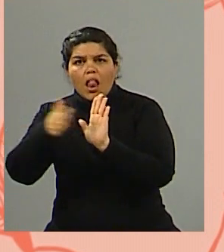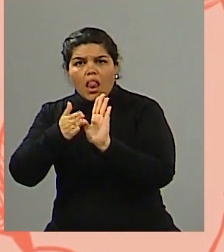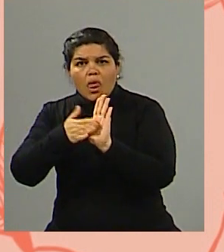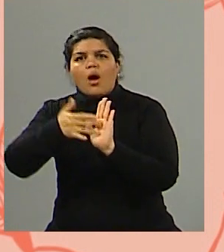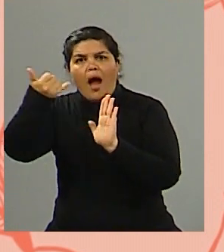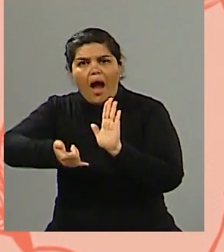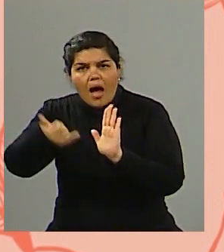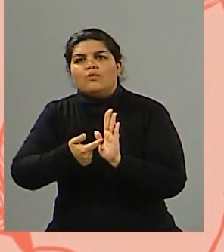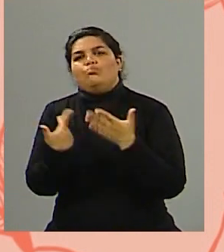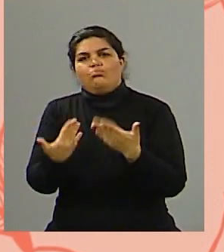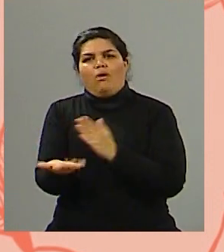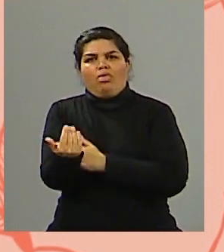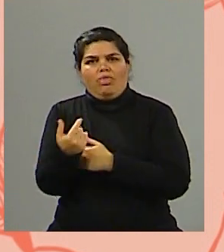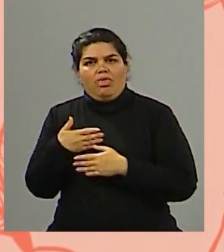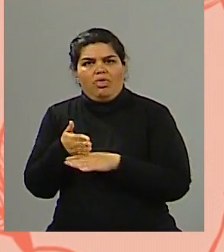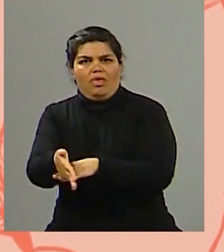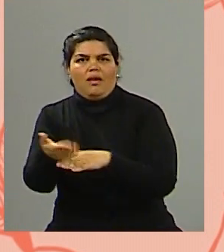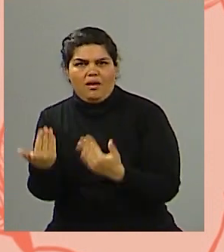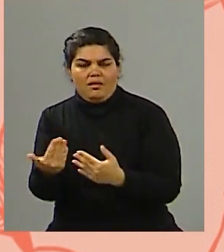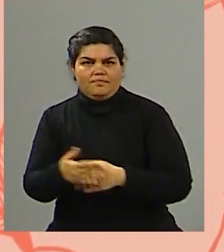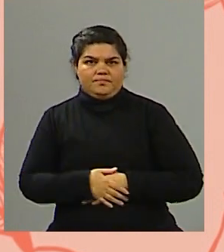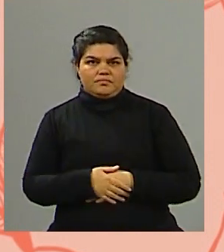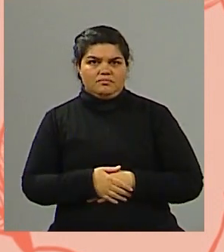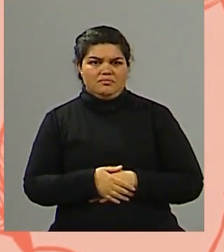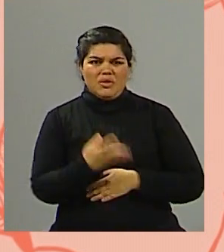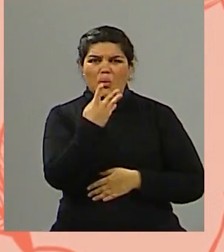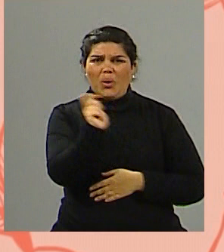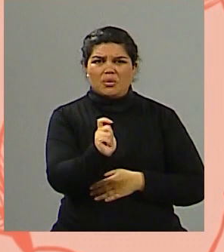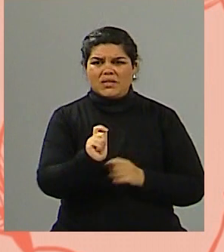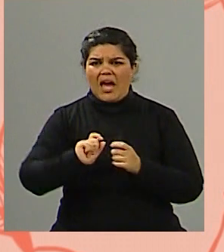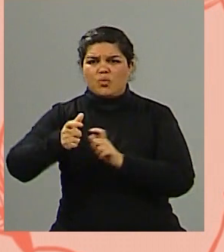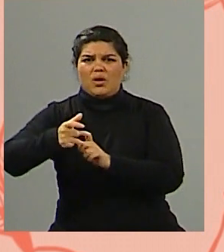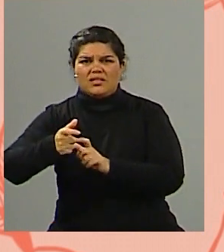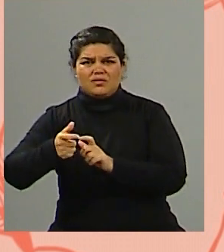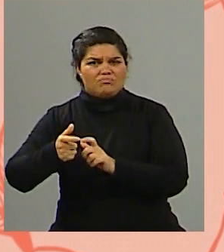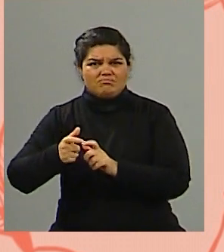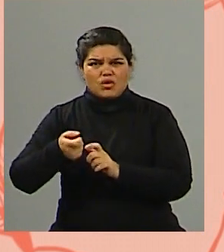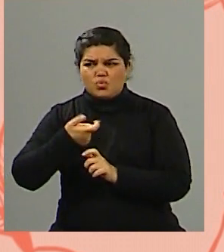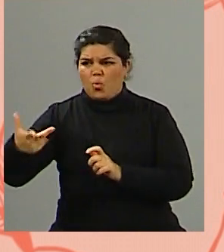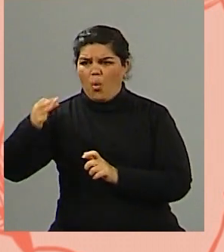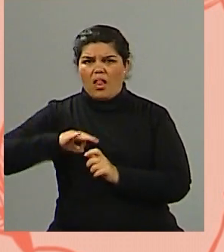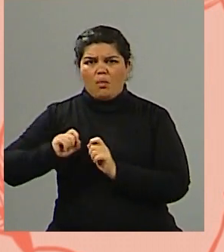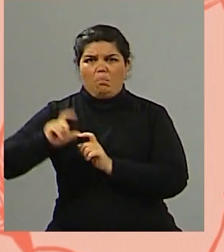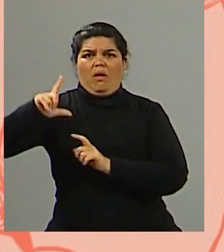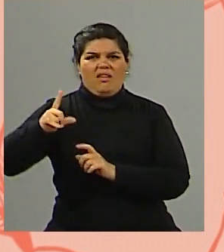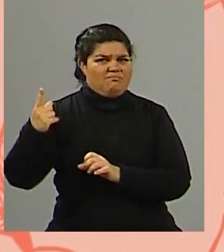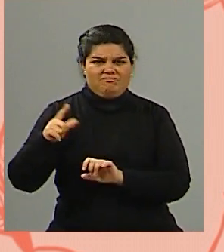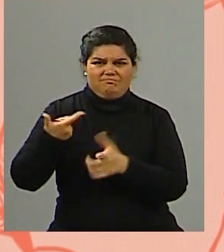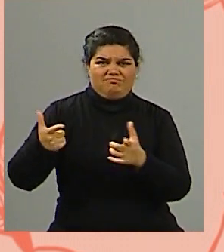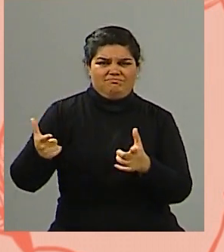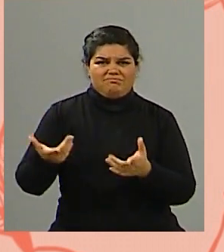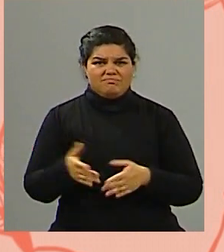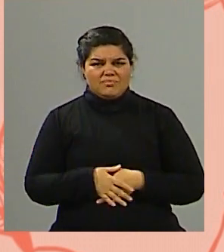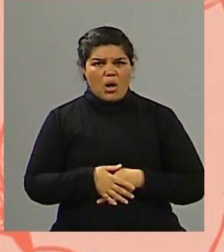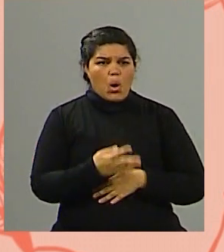sueldos que se actualicen cuatrimestralmente. Para nada. No existe. Entonces, por lo tanto, si vos lo que ponés es que el alquiler aumente